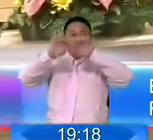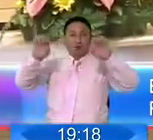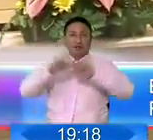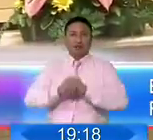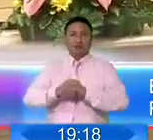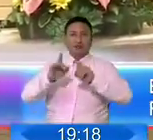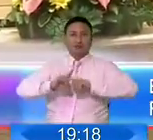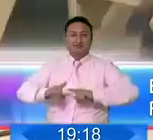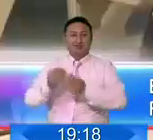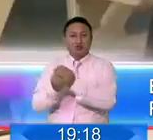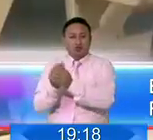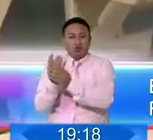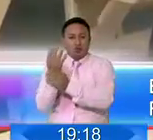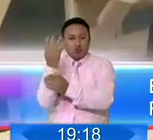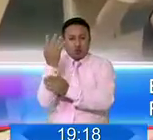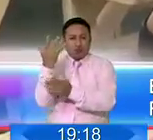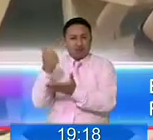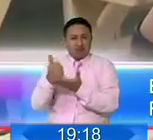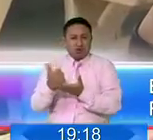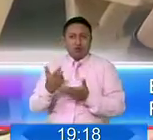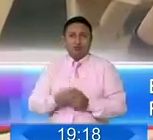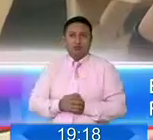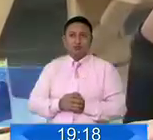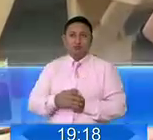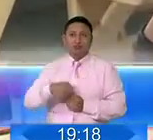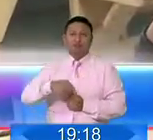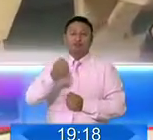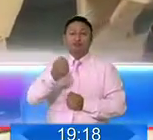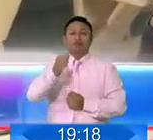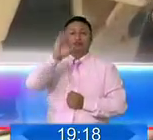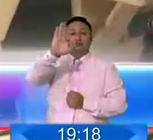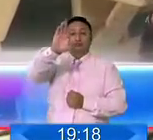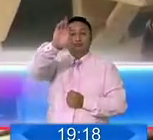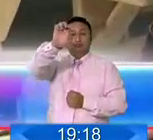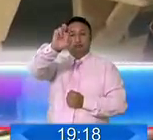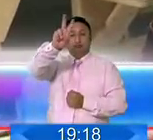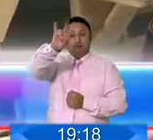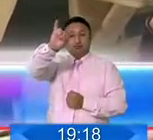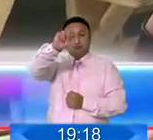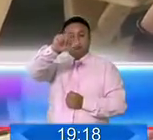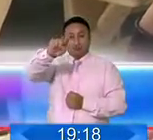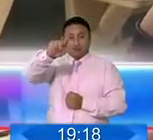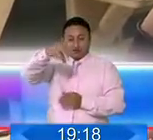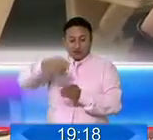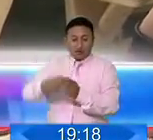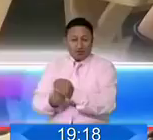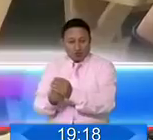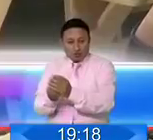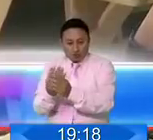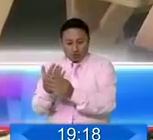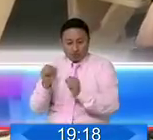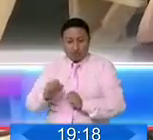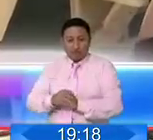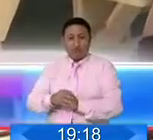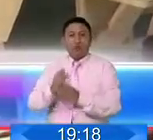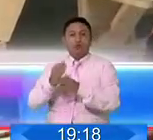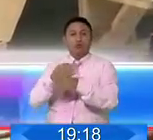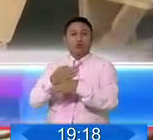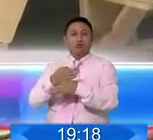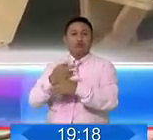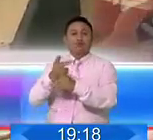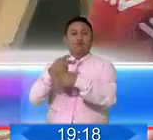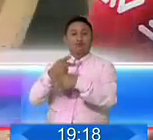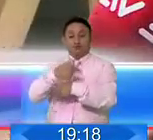de varias plantas. Lo que hacemos es cultivar stevia orgánicamente y hemos diseñado tres líneas de producción, que son una línea